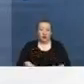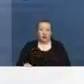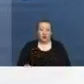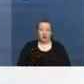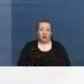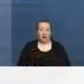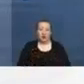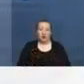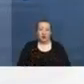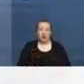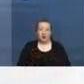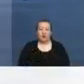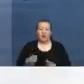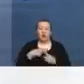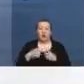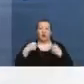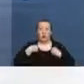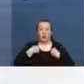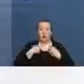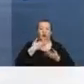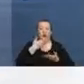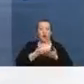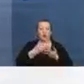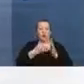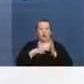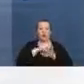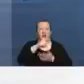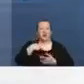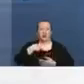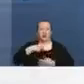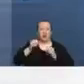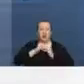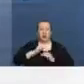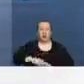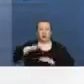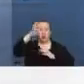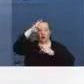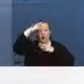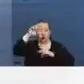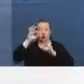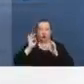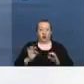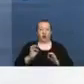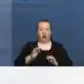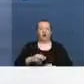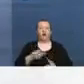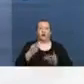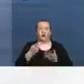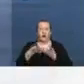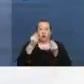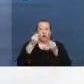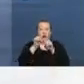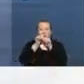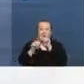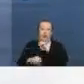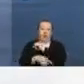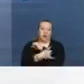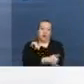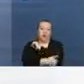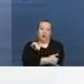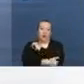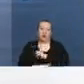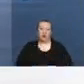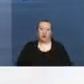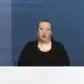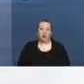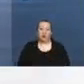lo único que me está haciendo inmortalizando son está tonto la historia pondrá las cosas en su lugar pero qué daño le hacen al país hasta ya mí también es